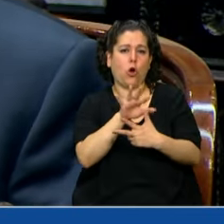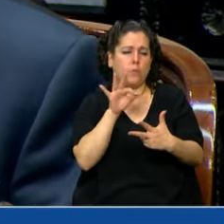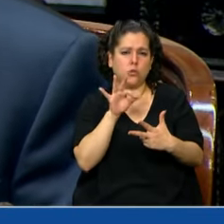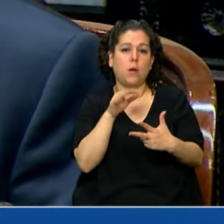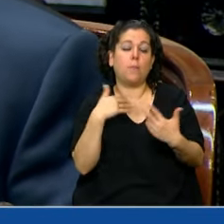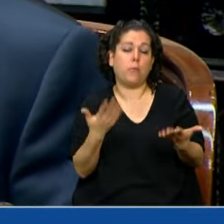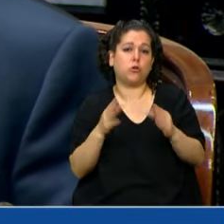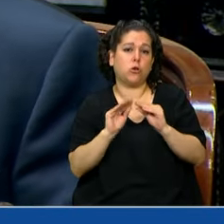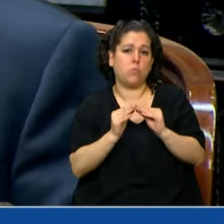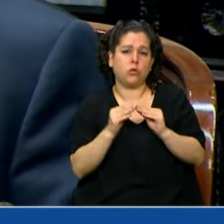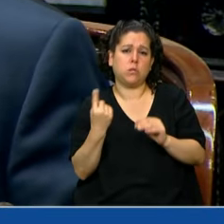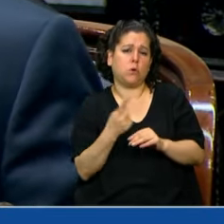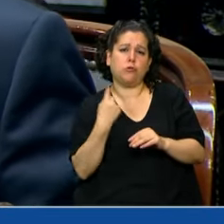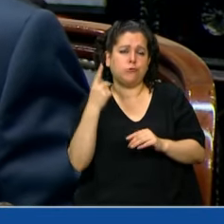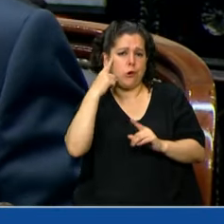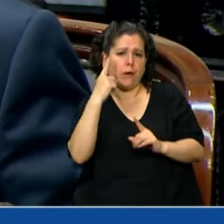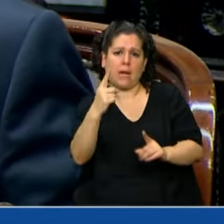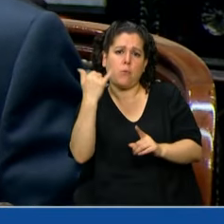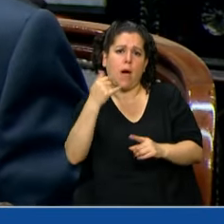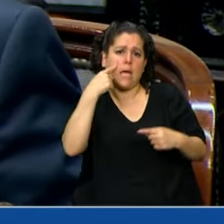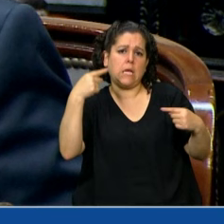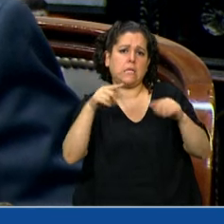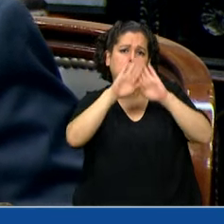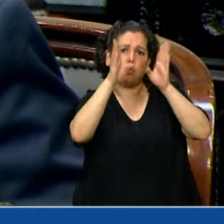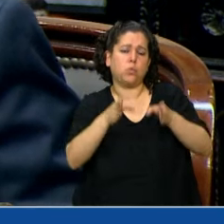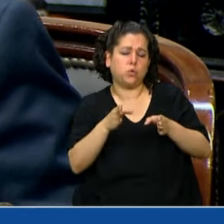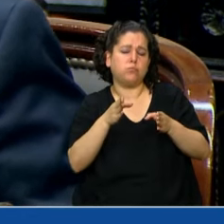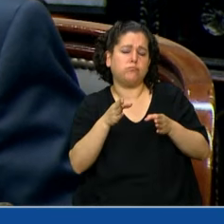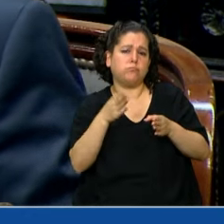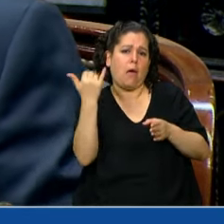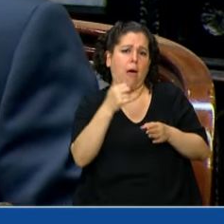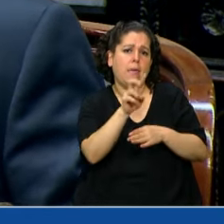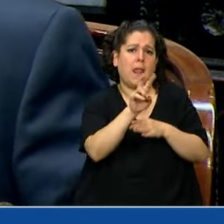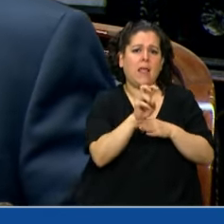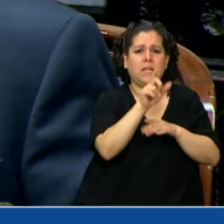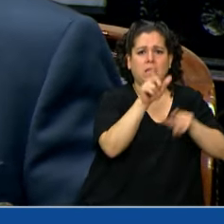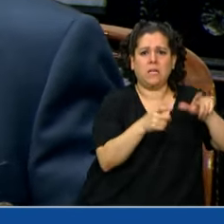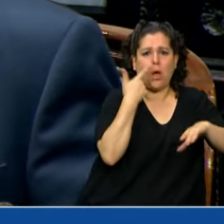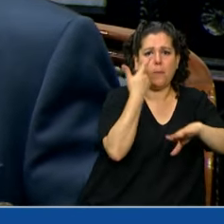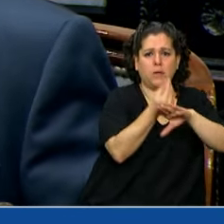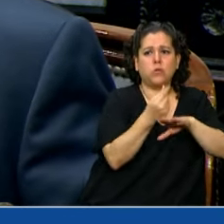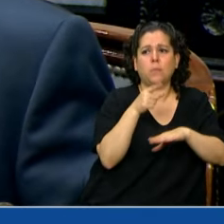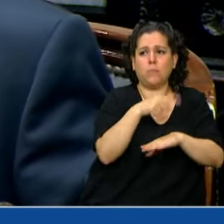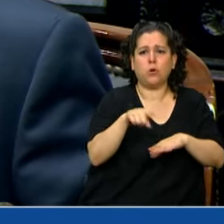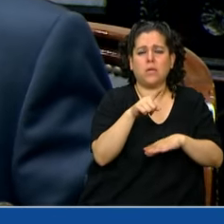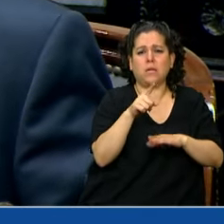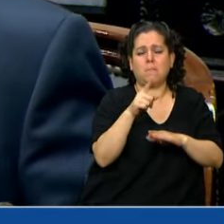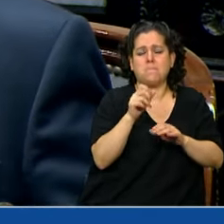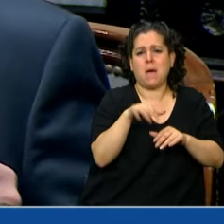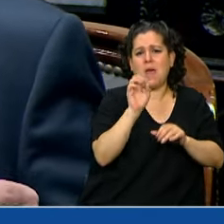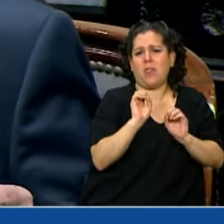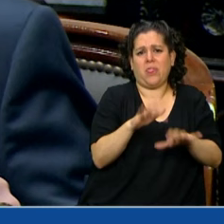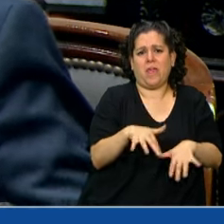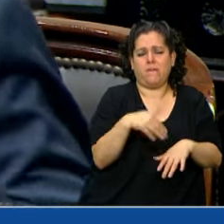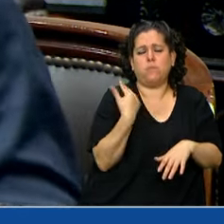ese motivo señor presidente nosotros creemos que hayun inquilinos que son la parte débil de estos contratos y Por